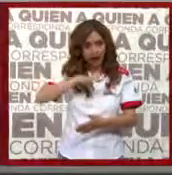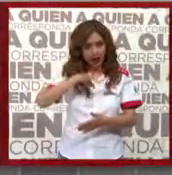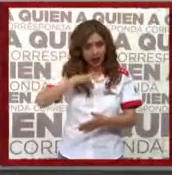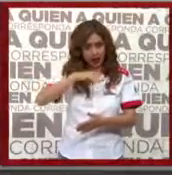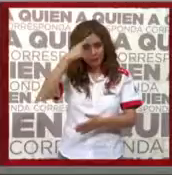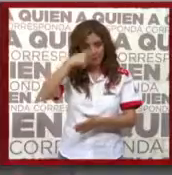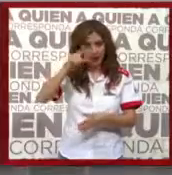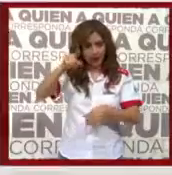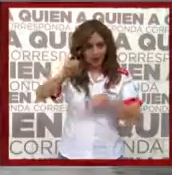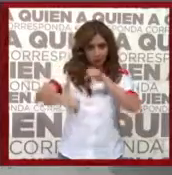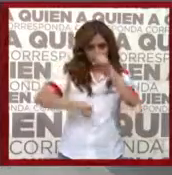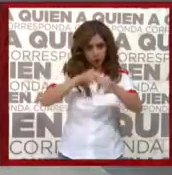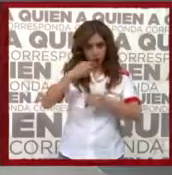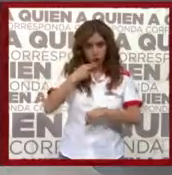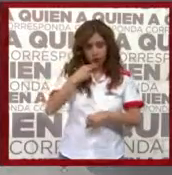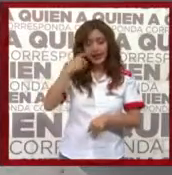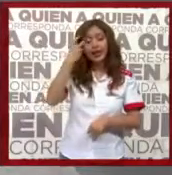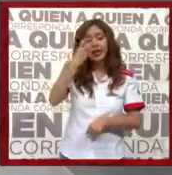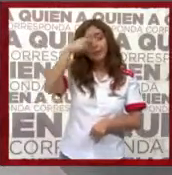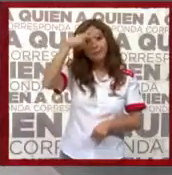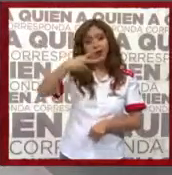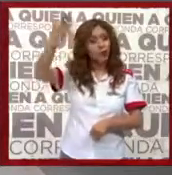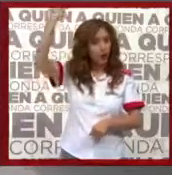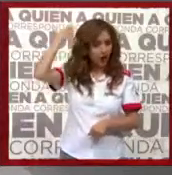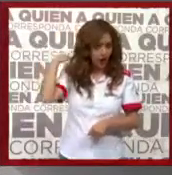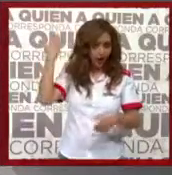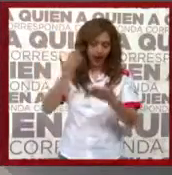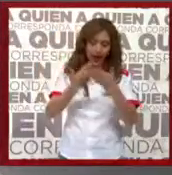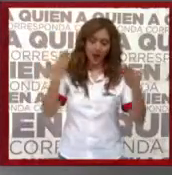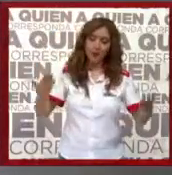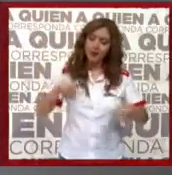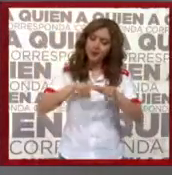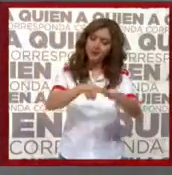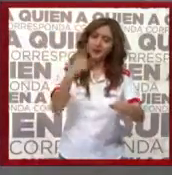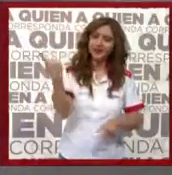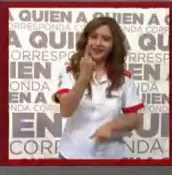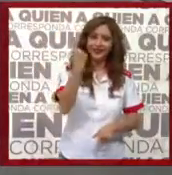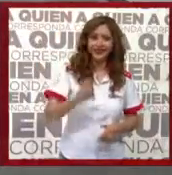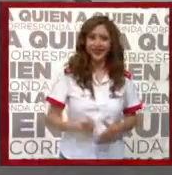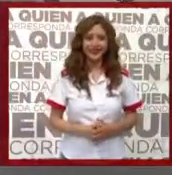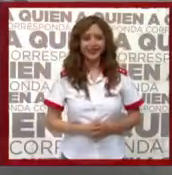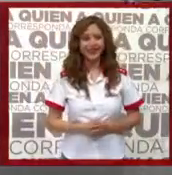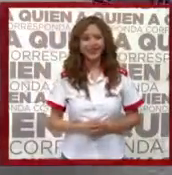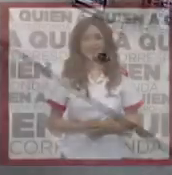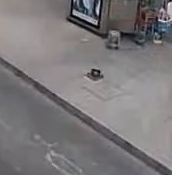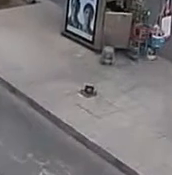para bicicletas. Este es el México de ayer, el de hoy, el de siempre.